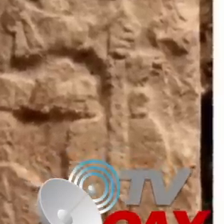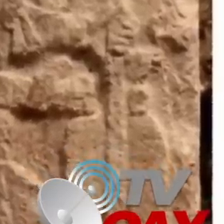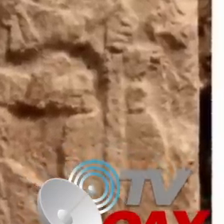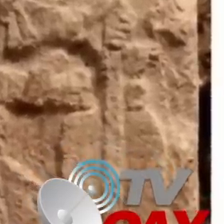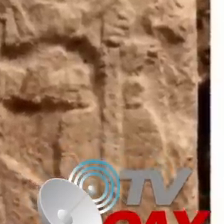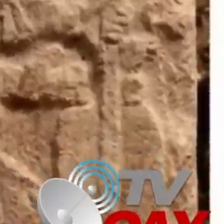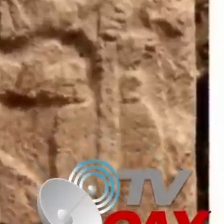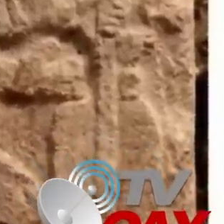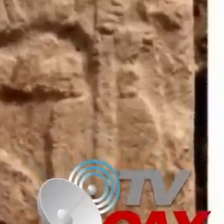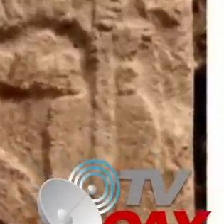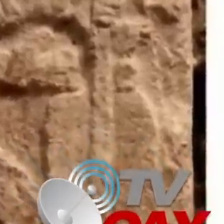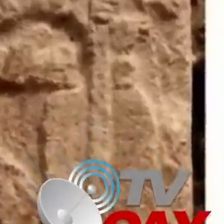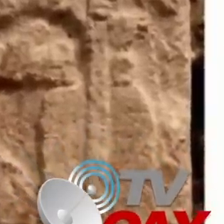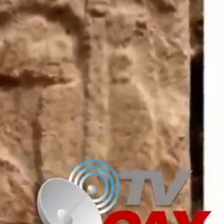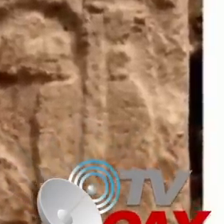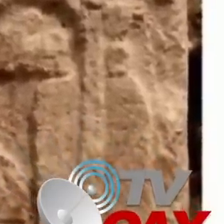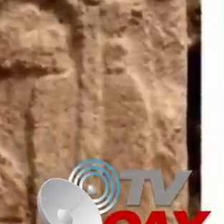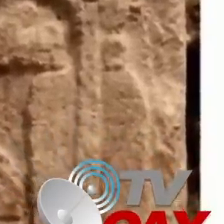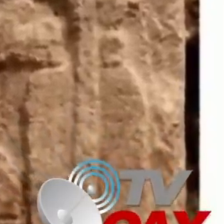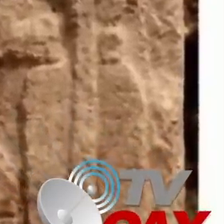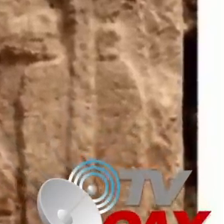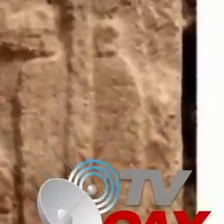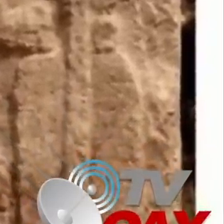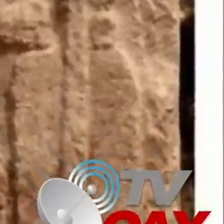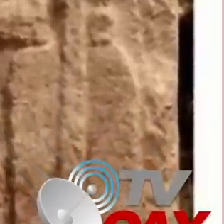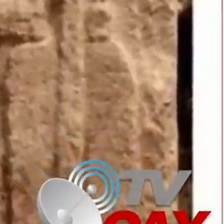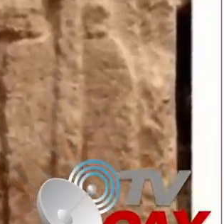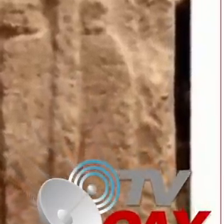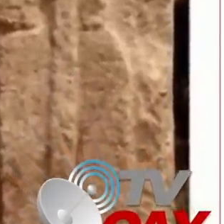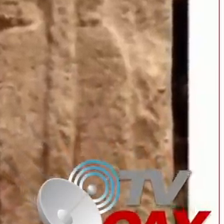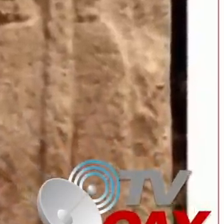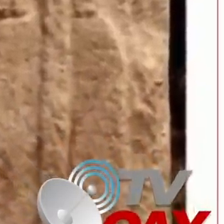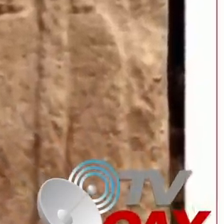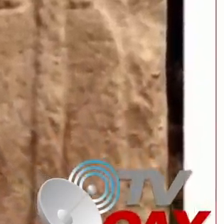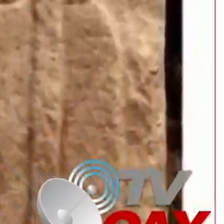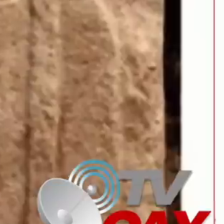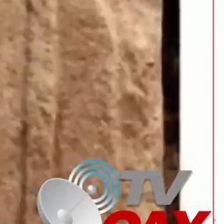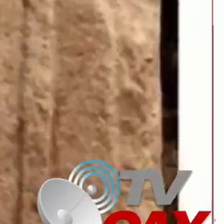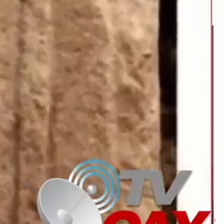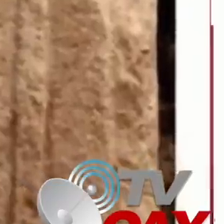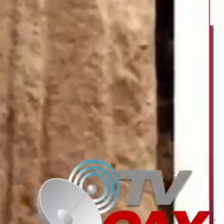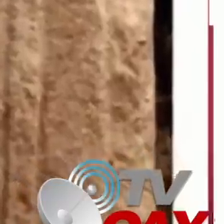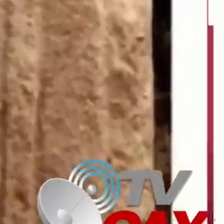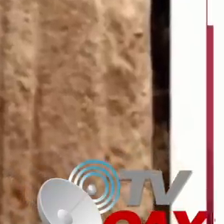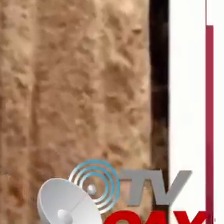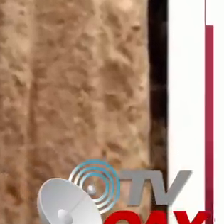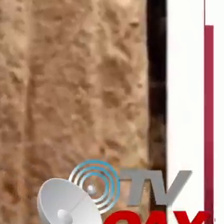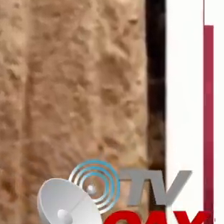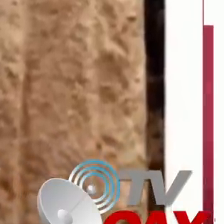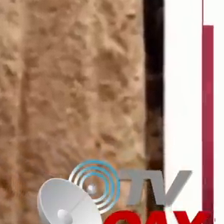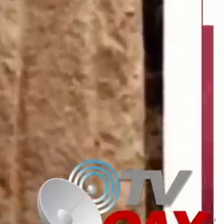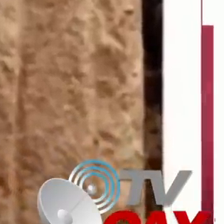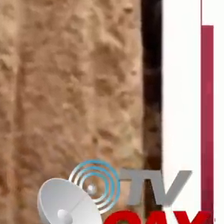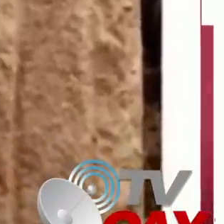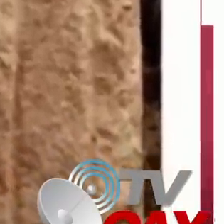talones de los pies sostiene un quetzal en la mano izquierda